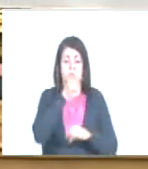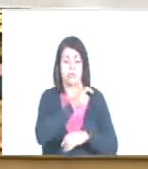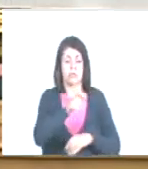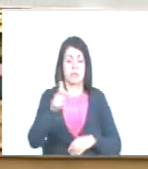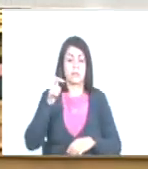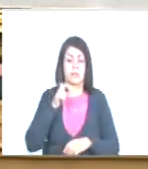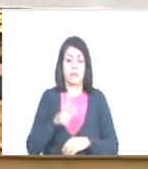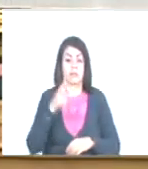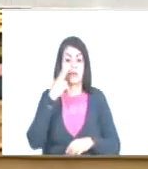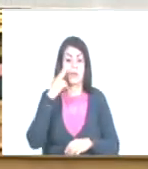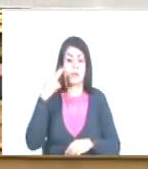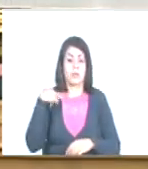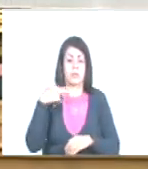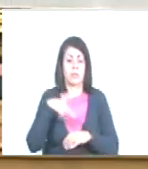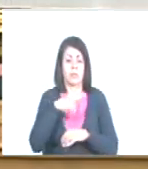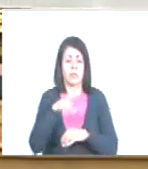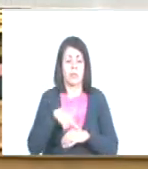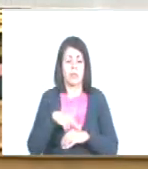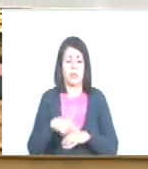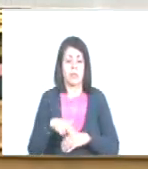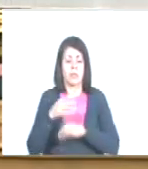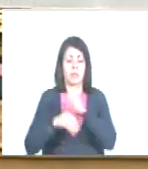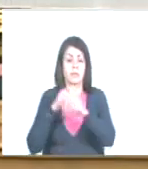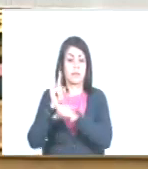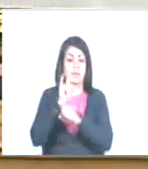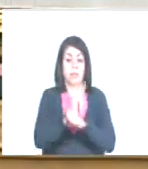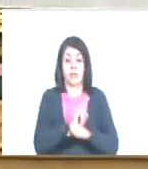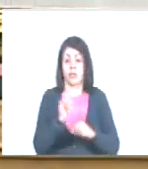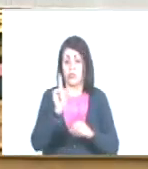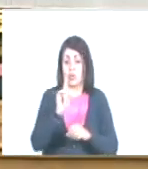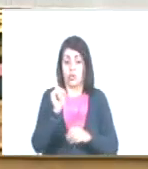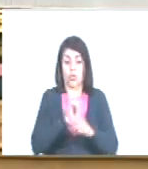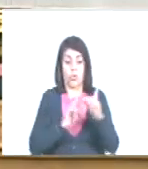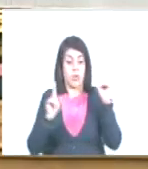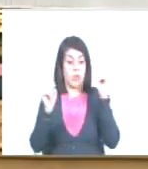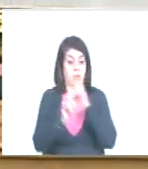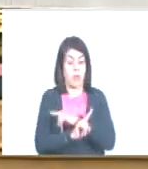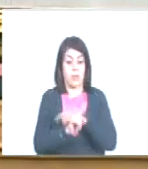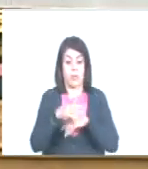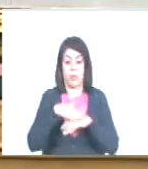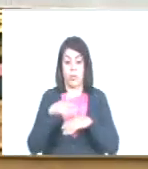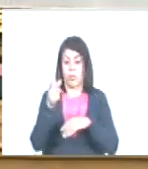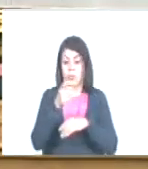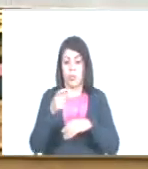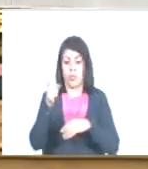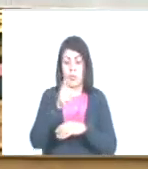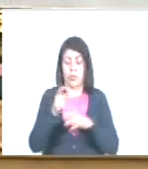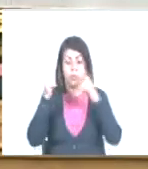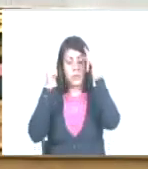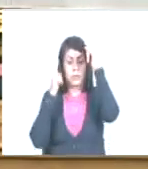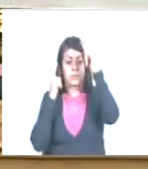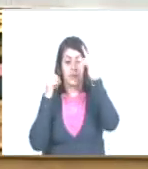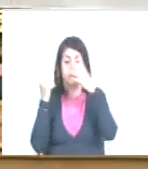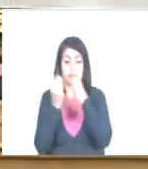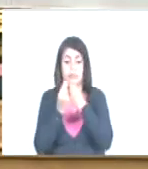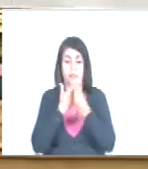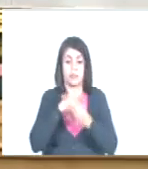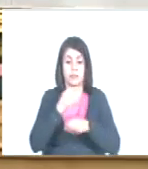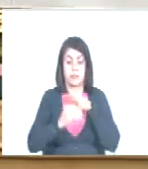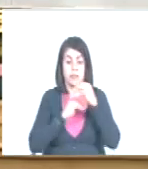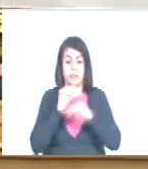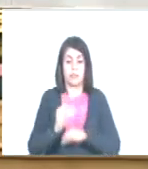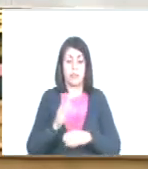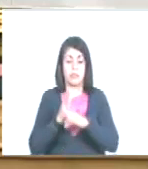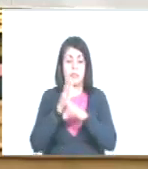soberanía y el orgullo nacional no han sido traicionados, sino que muy por el contrario, está Hugo Chávez con nosotros, emprendiendo la